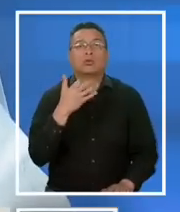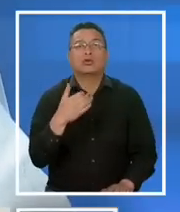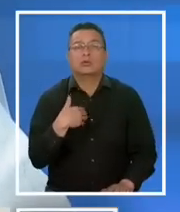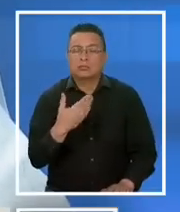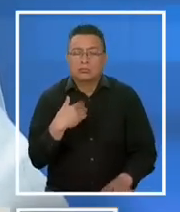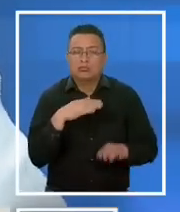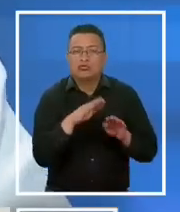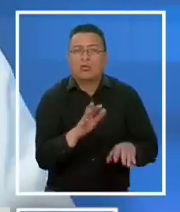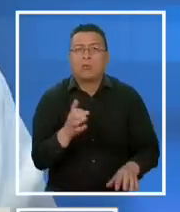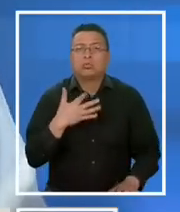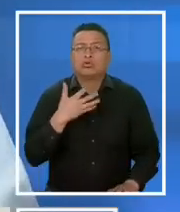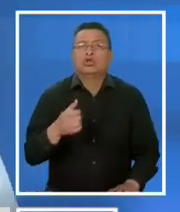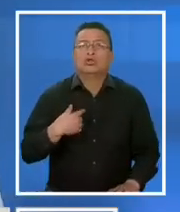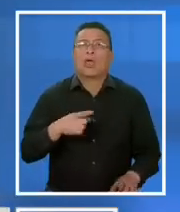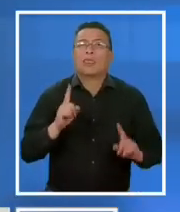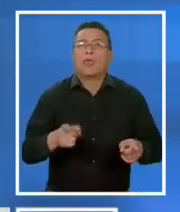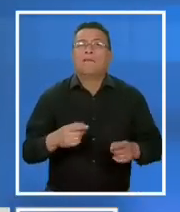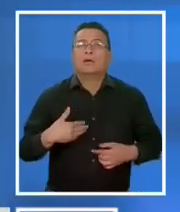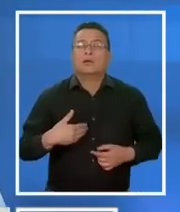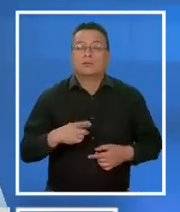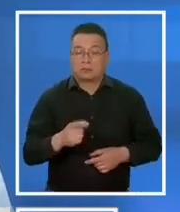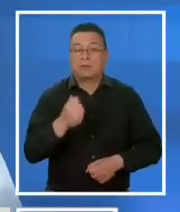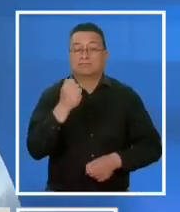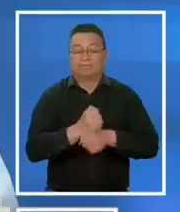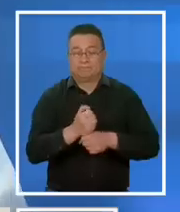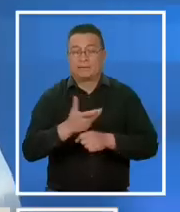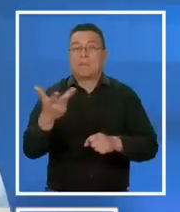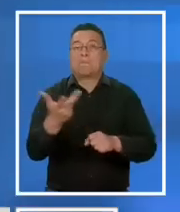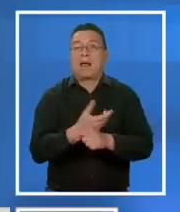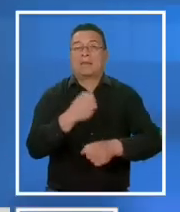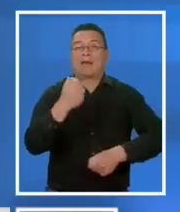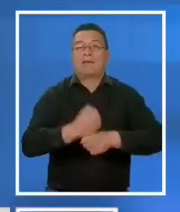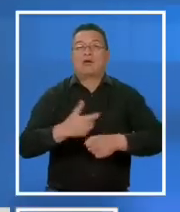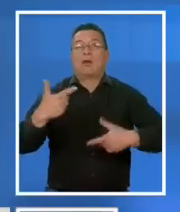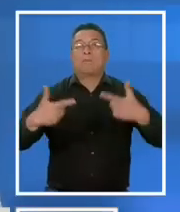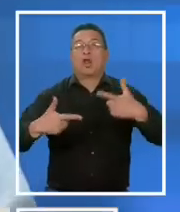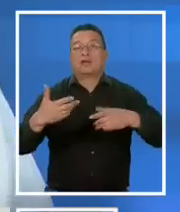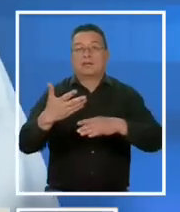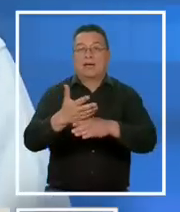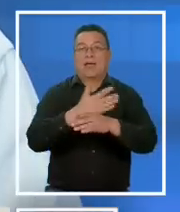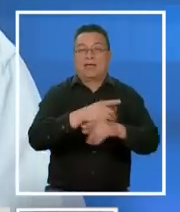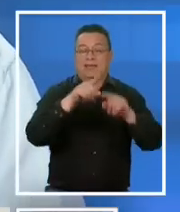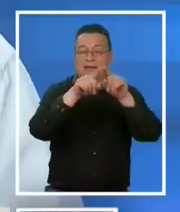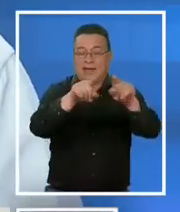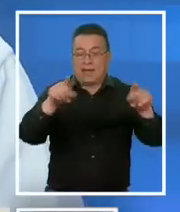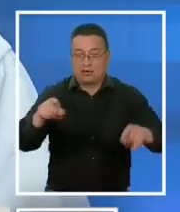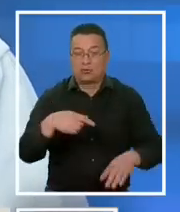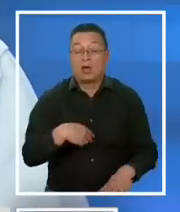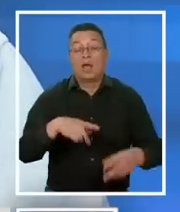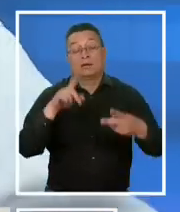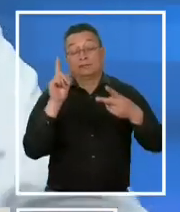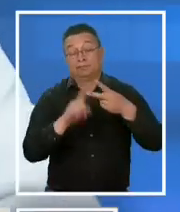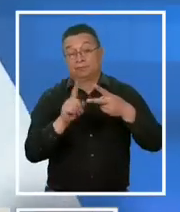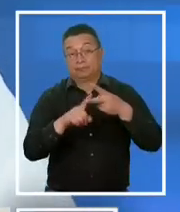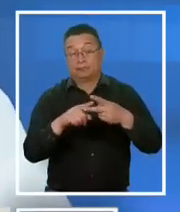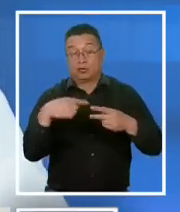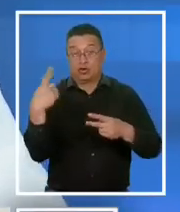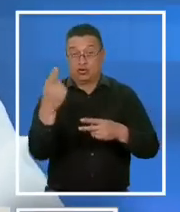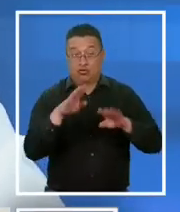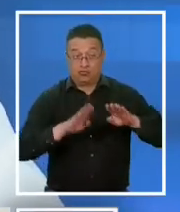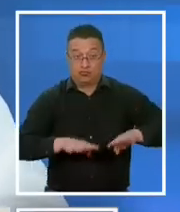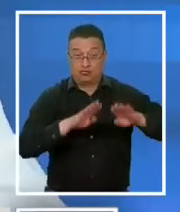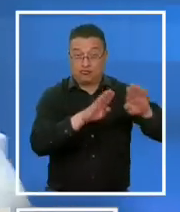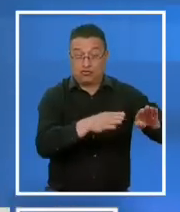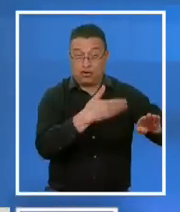votar por él te fijas entonces aquí una tarea de mal trabajo político previo en mi opinión y el segundo lugar cuando las bancadas oficialistas